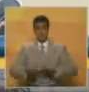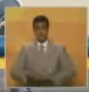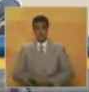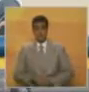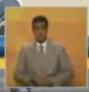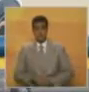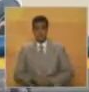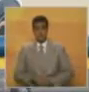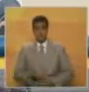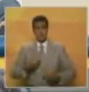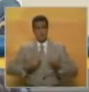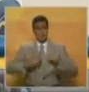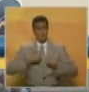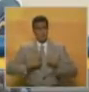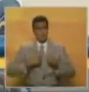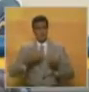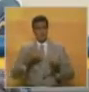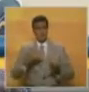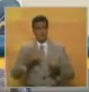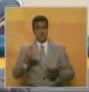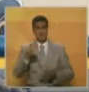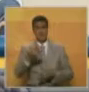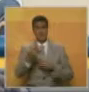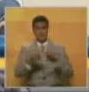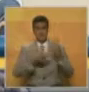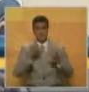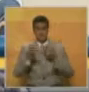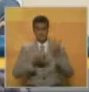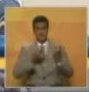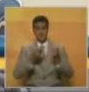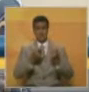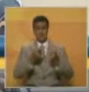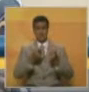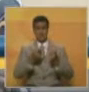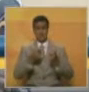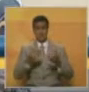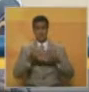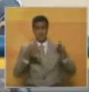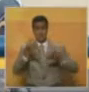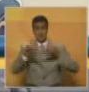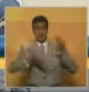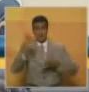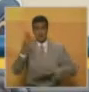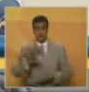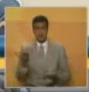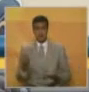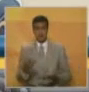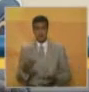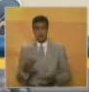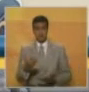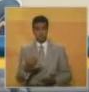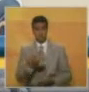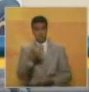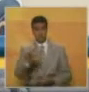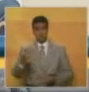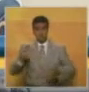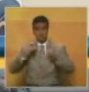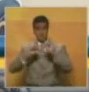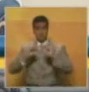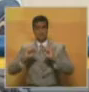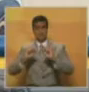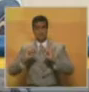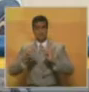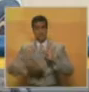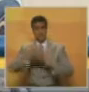que nos preocupa es que esta política de abrir juicios penales a quienes manifiestan